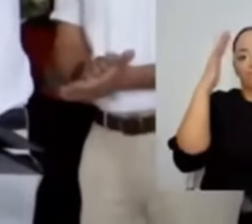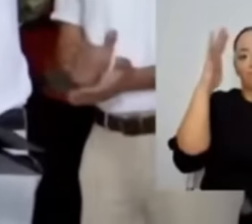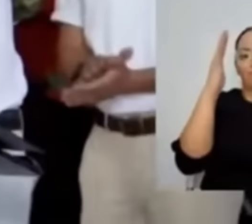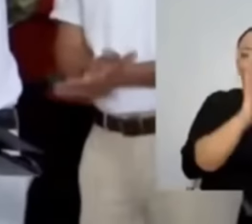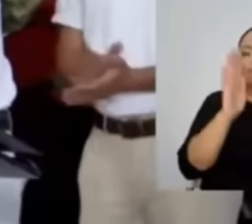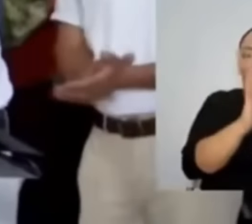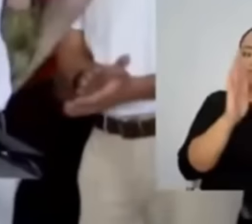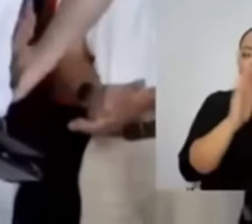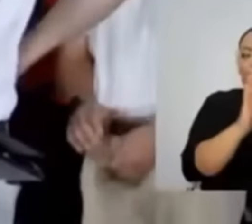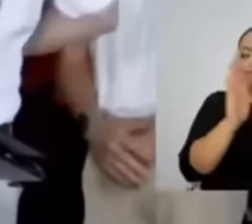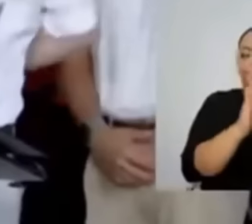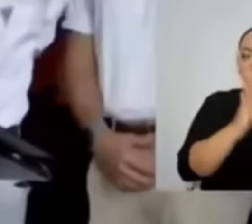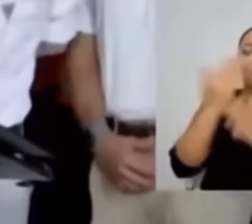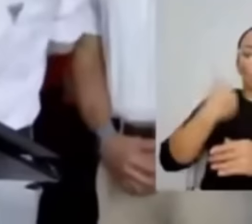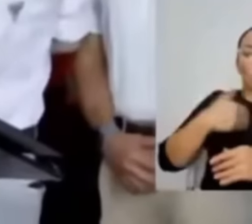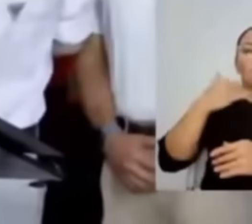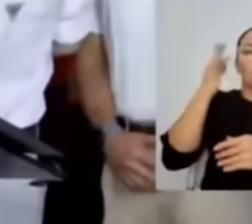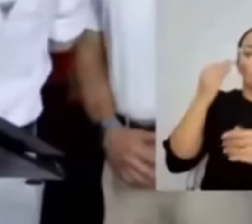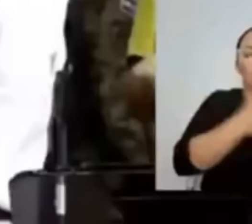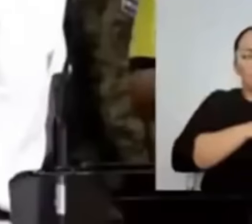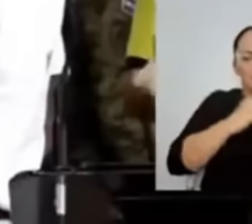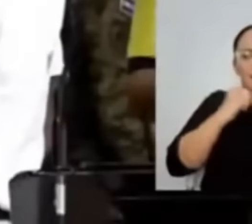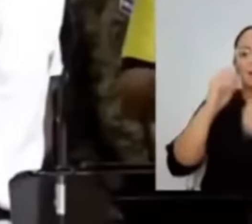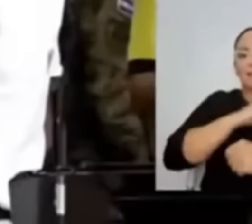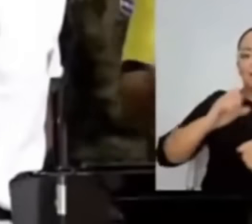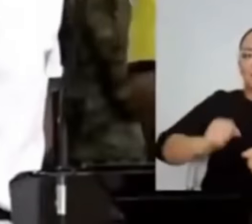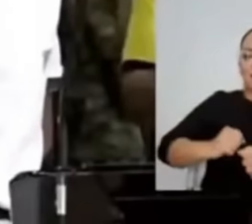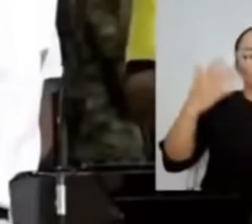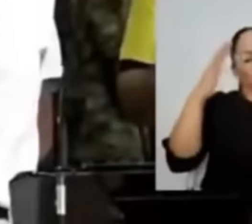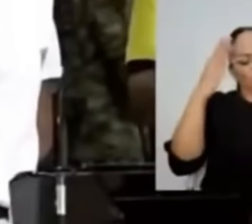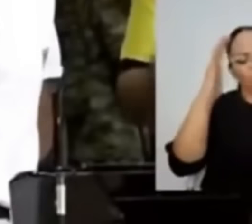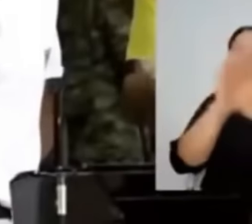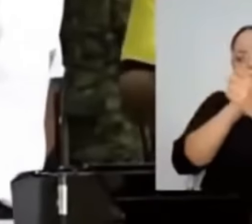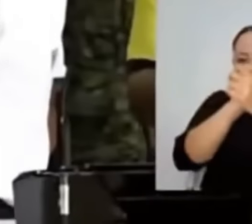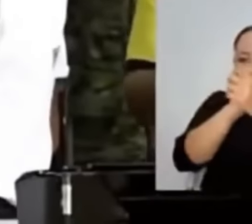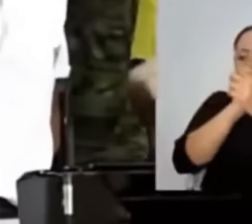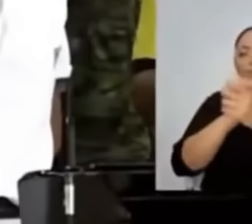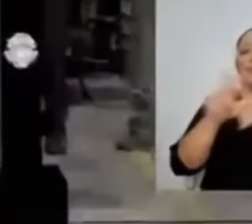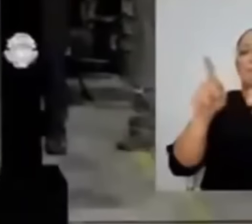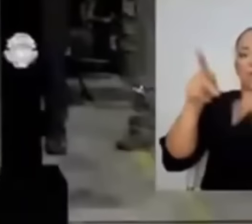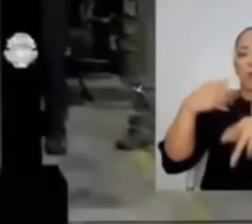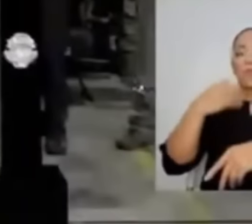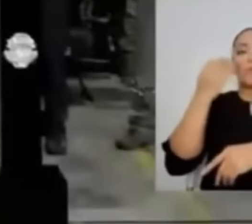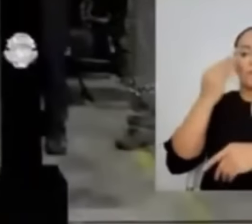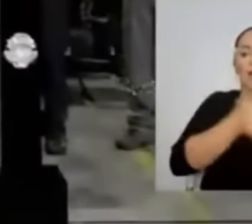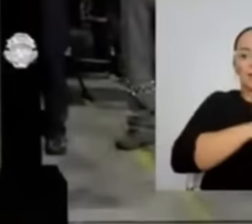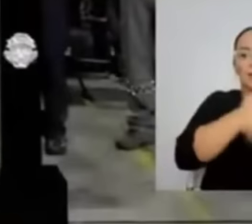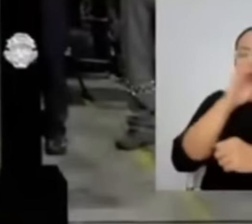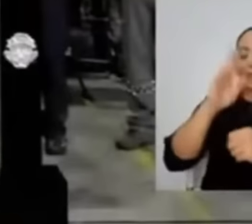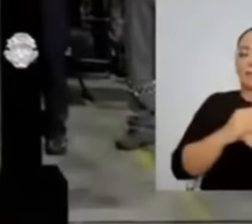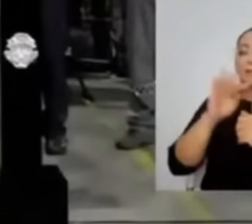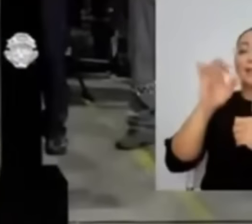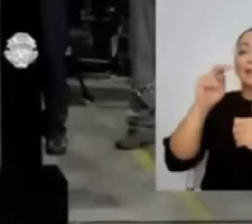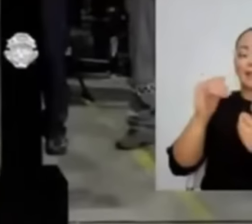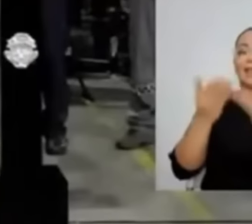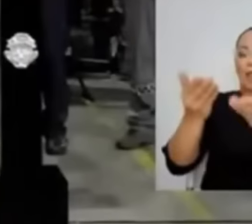hombres valientes del Salvador y, por supuesto, de Costa Rica. Muy el teniente bien, tiene un mensaje para el